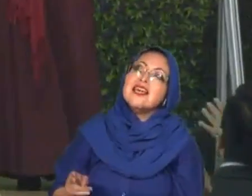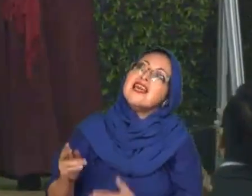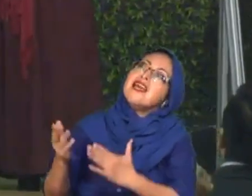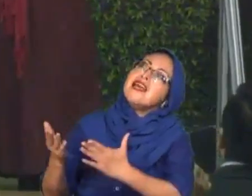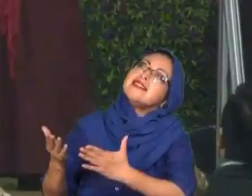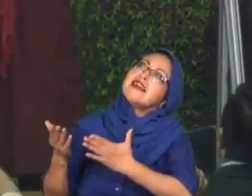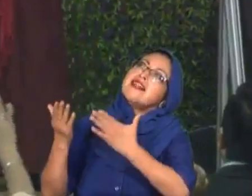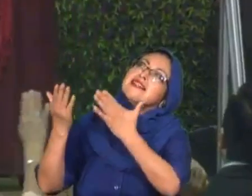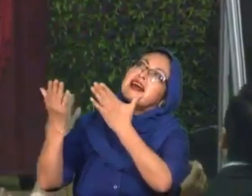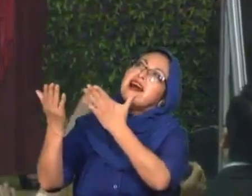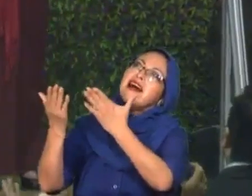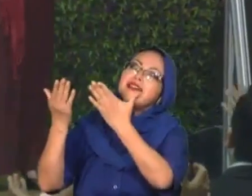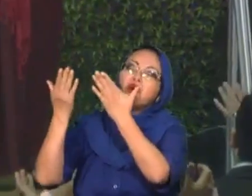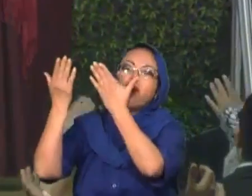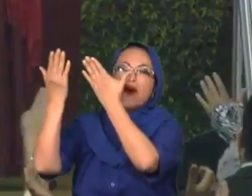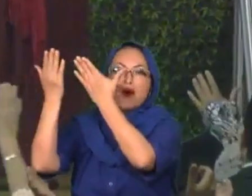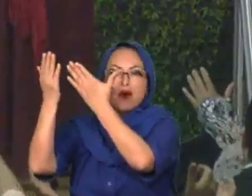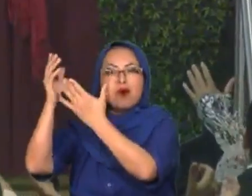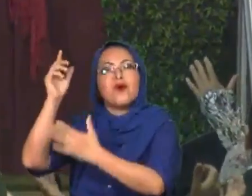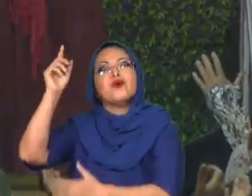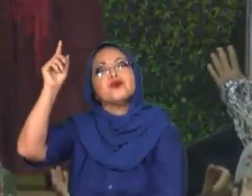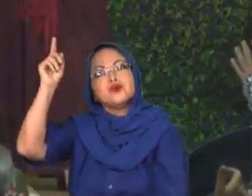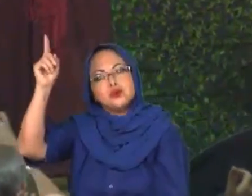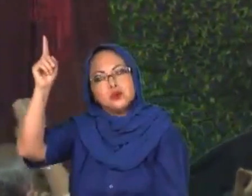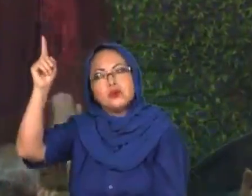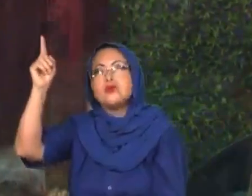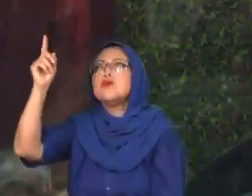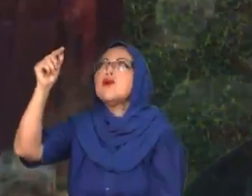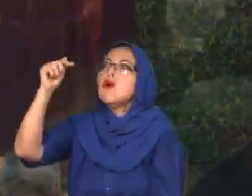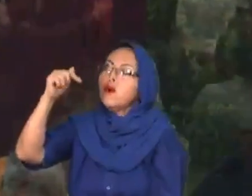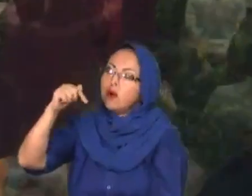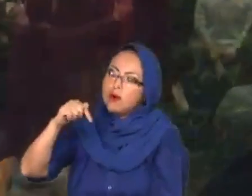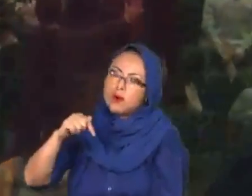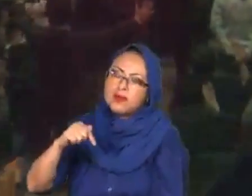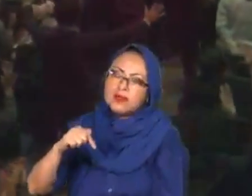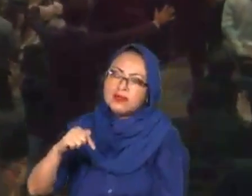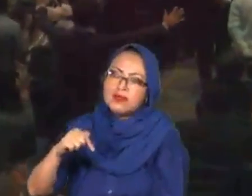siglos, exaltado seas tú,